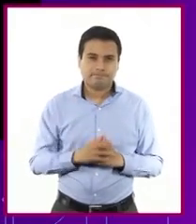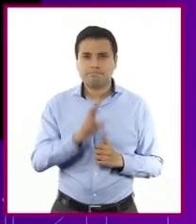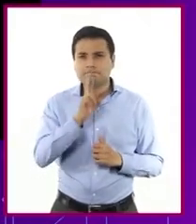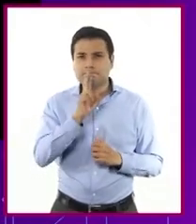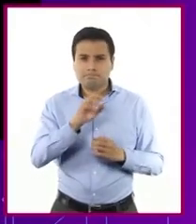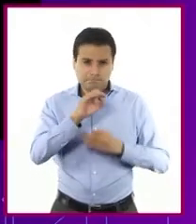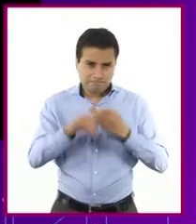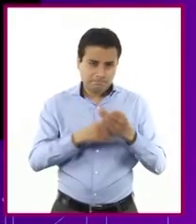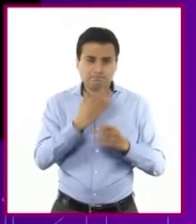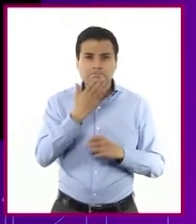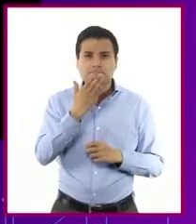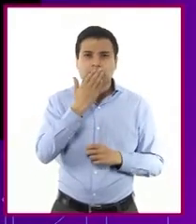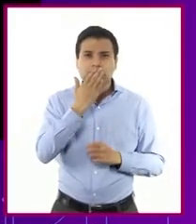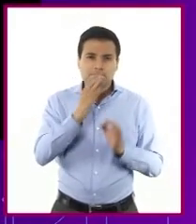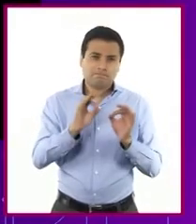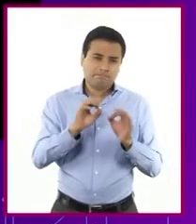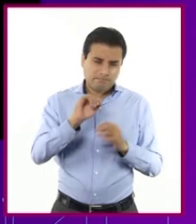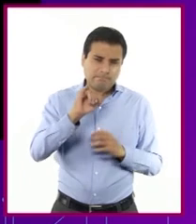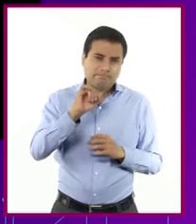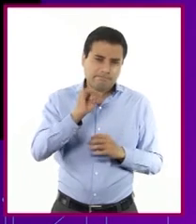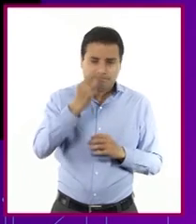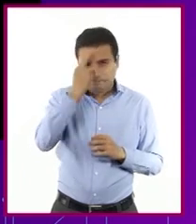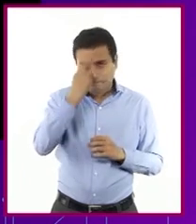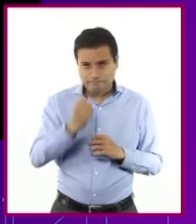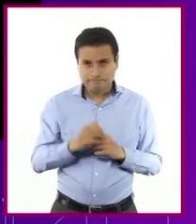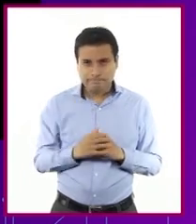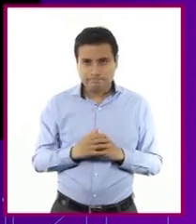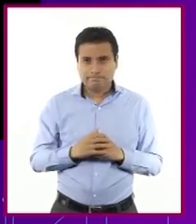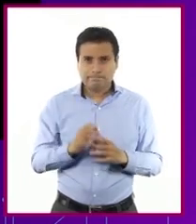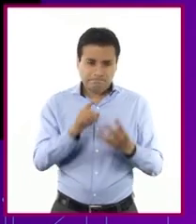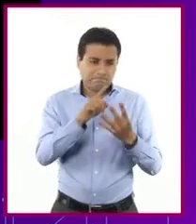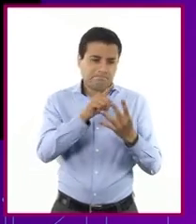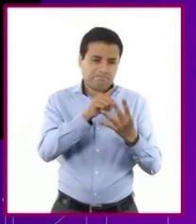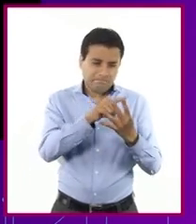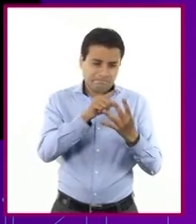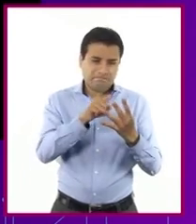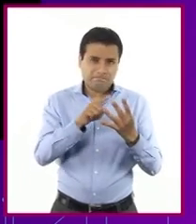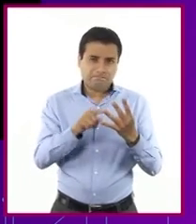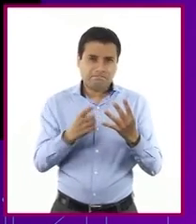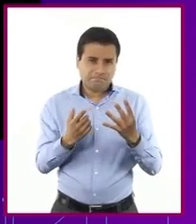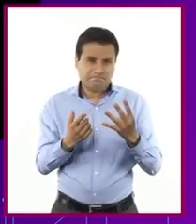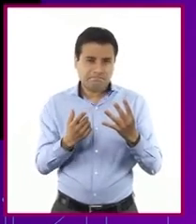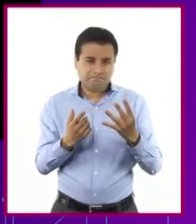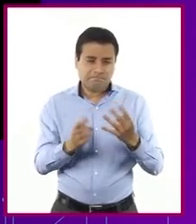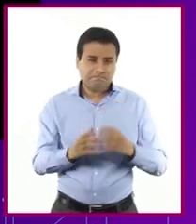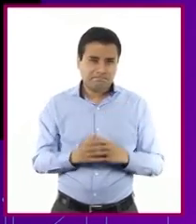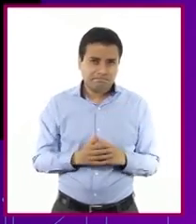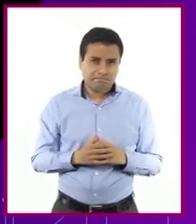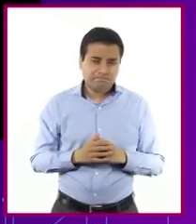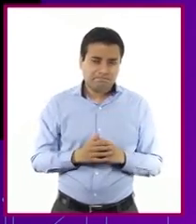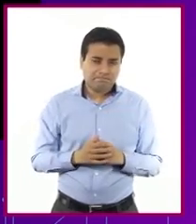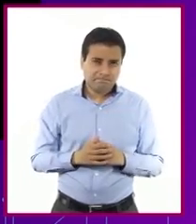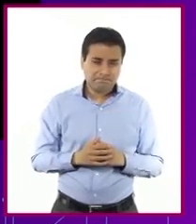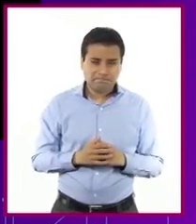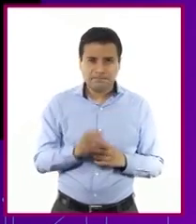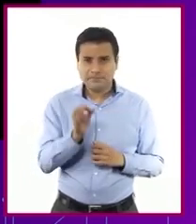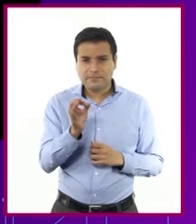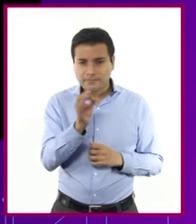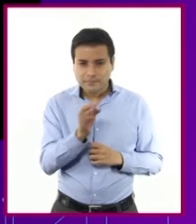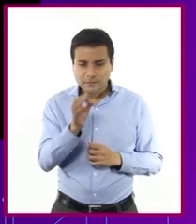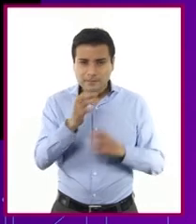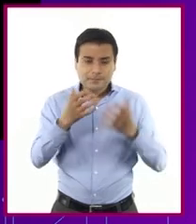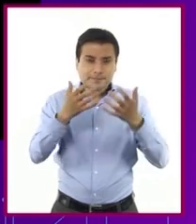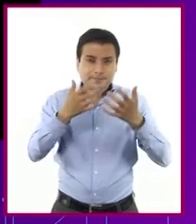respuestas están relacionadas a las funciones de los organelos celulares, lo único que le